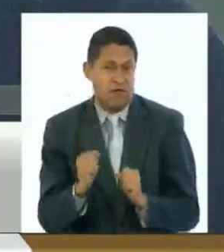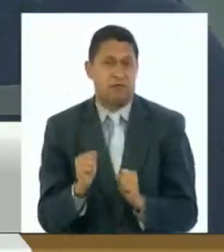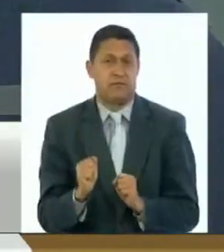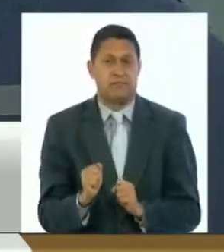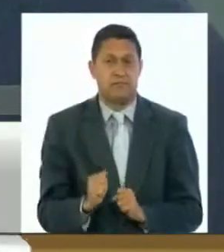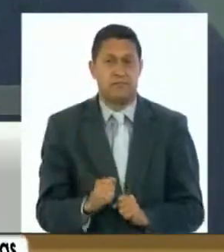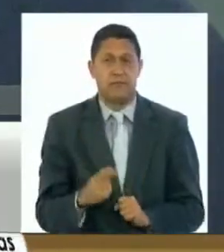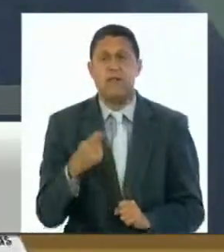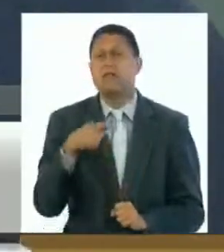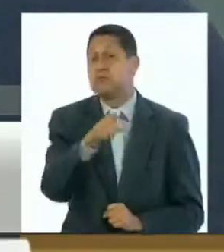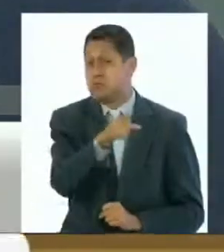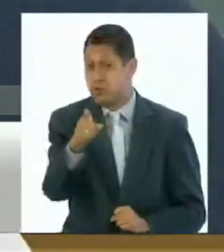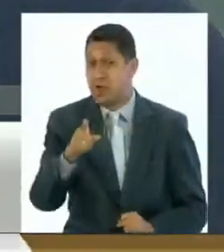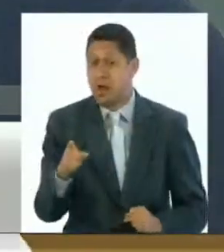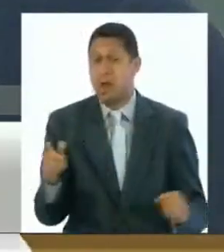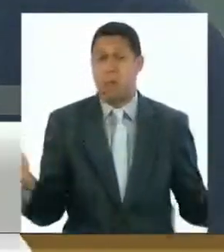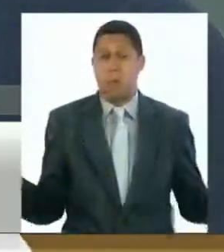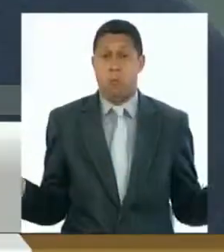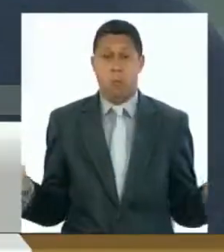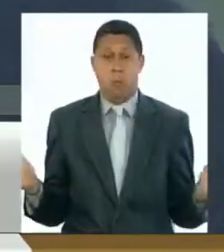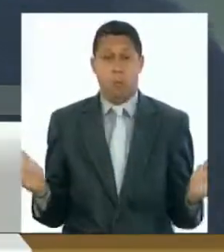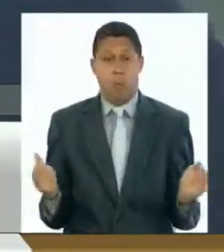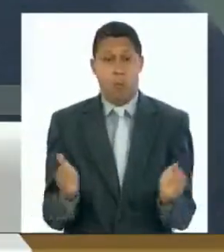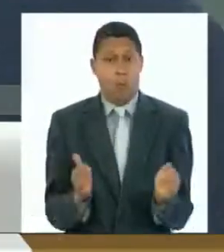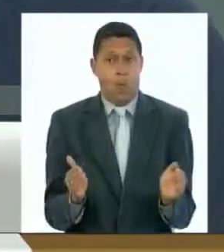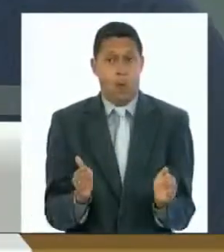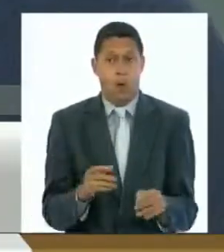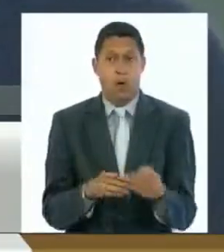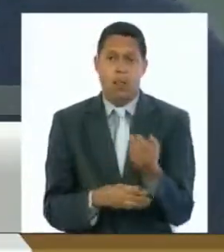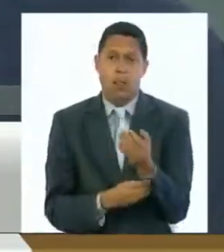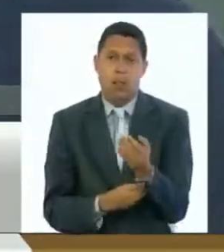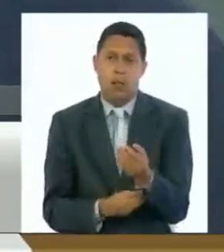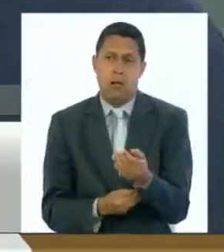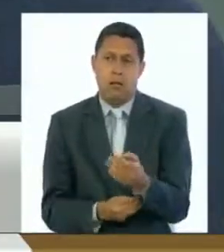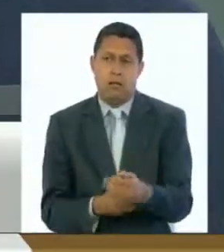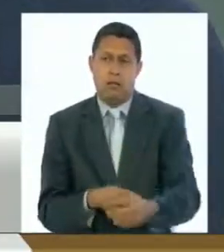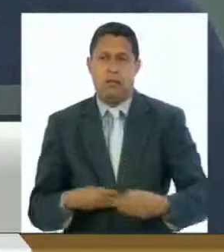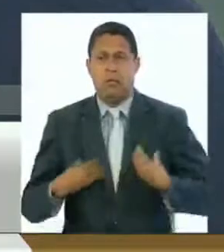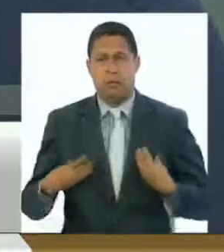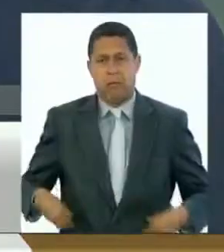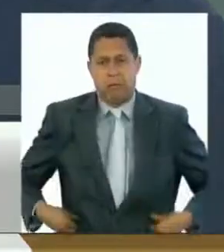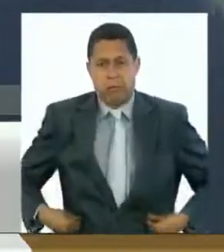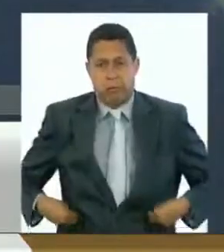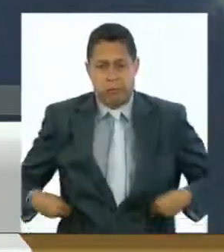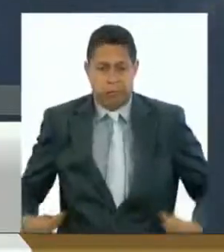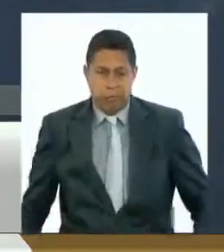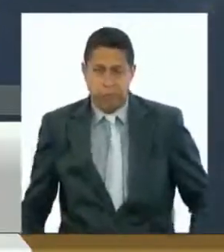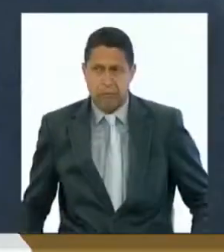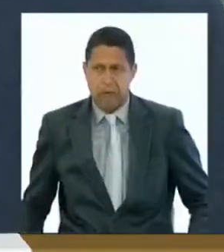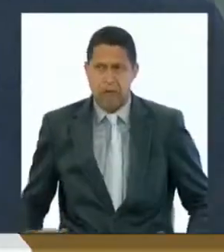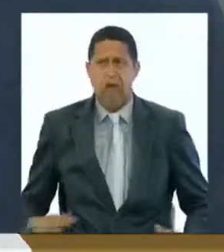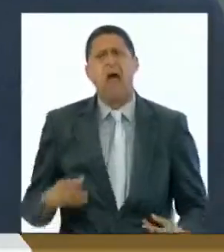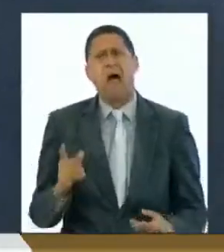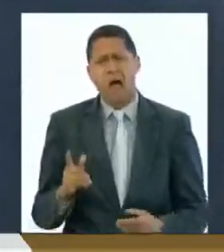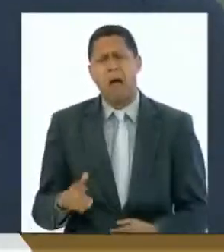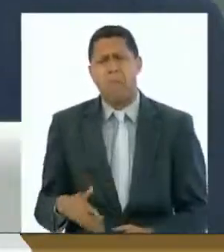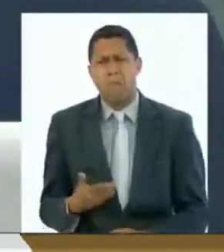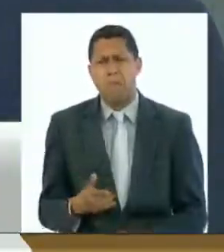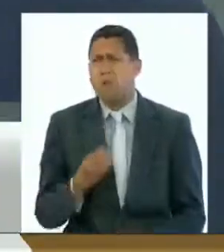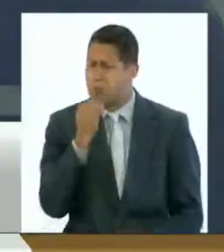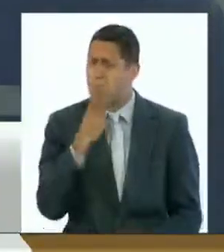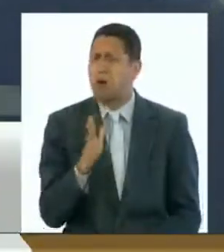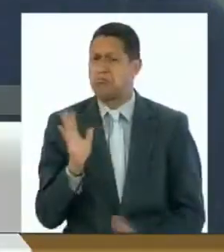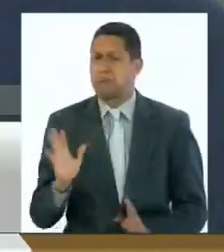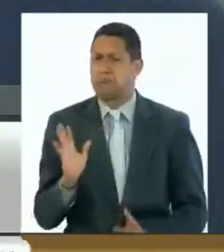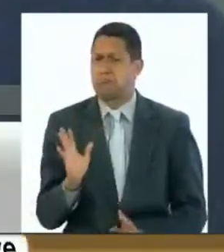la pérdida de las flacideces o los rollitos que están caídos, todo eso, es un efecto que se puede tomar como favorable,